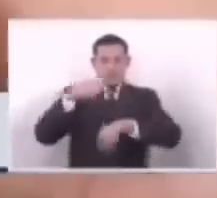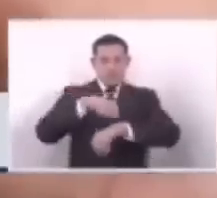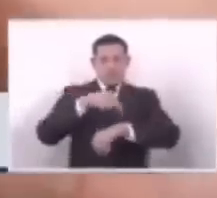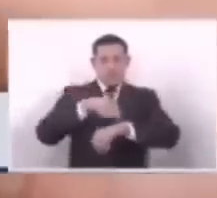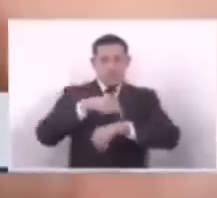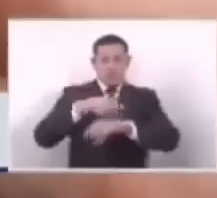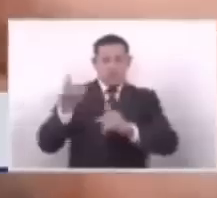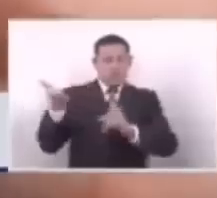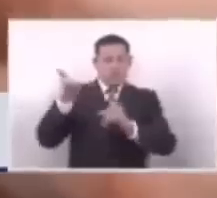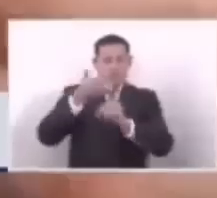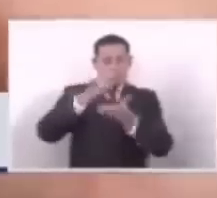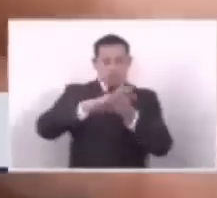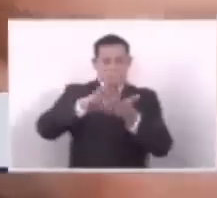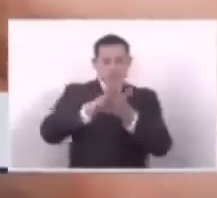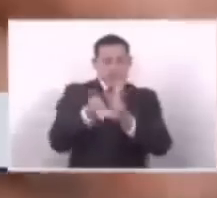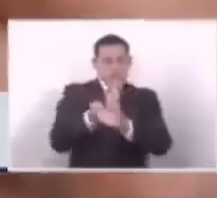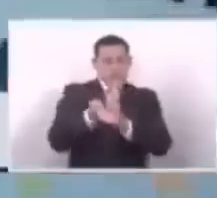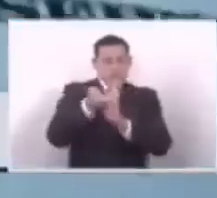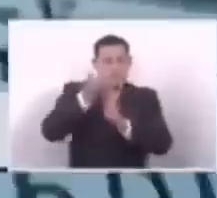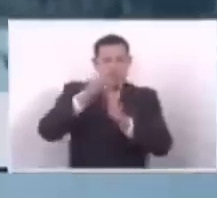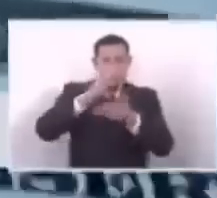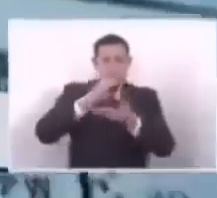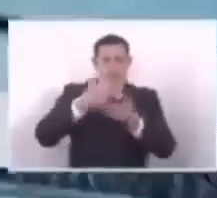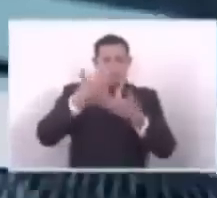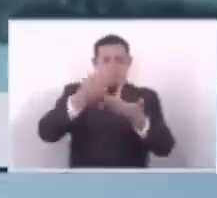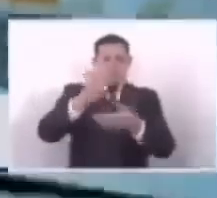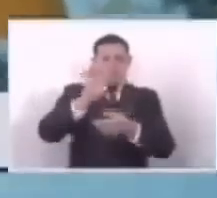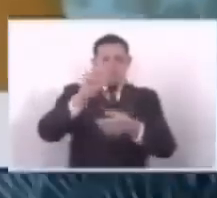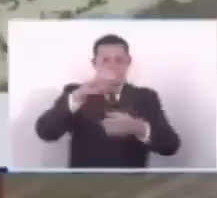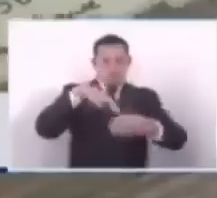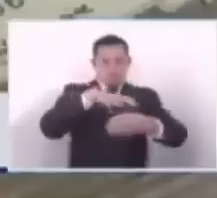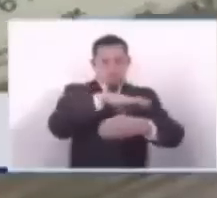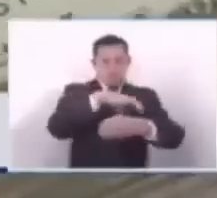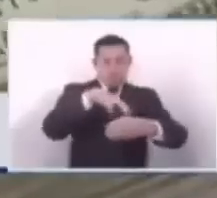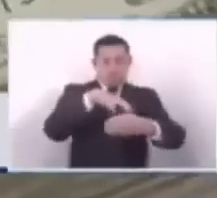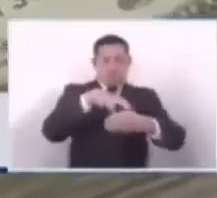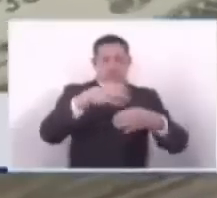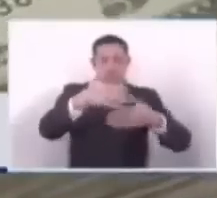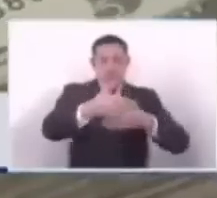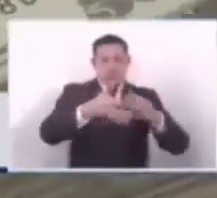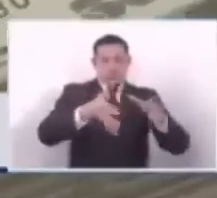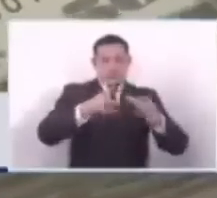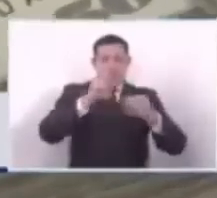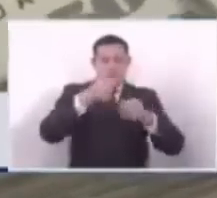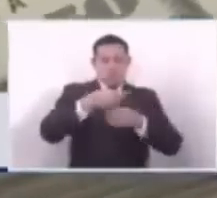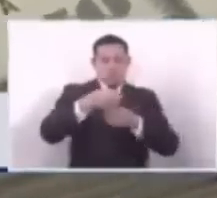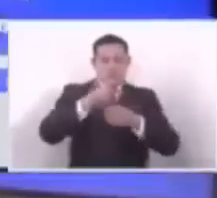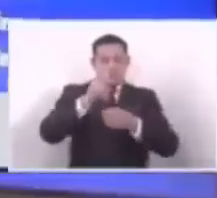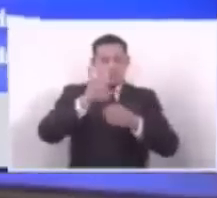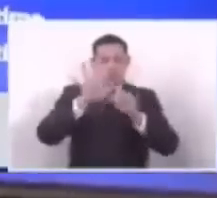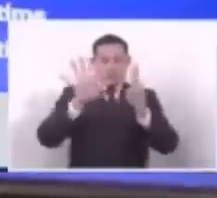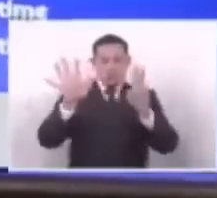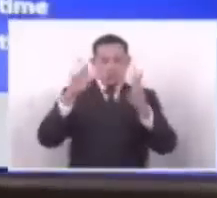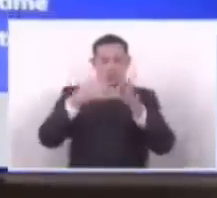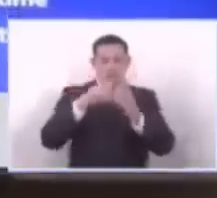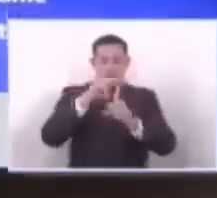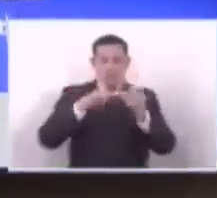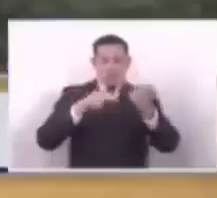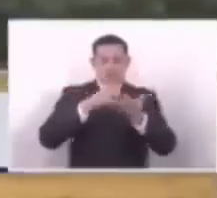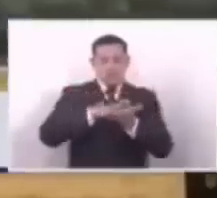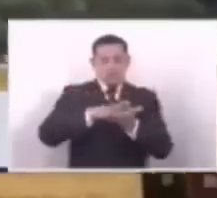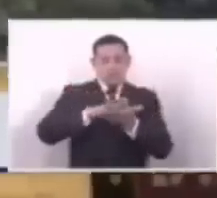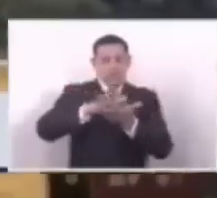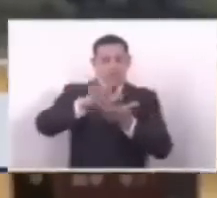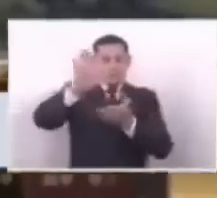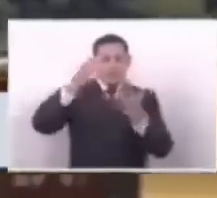en los que recibía onerosos montos en bonos, canastas navideñas y hasta $257,000 en viáticos para